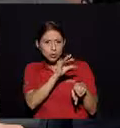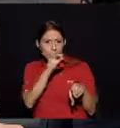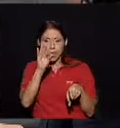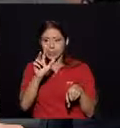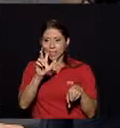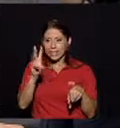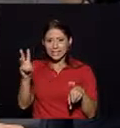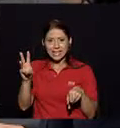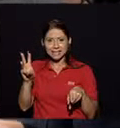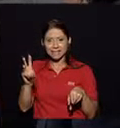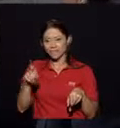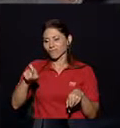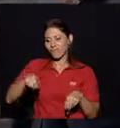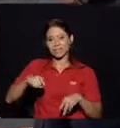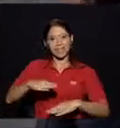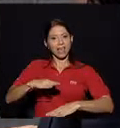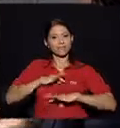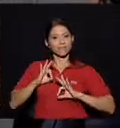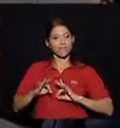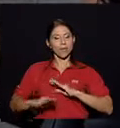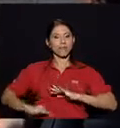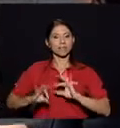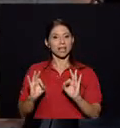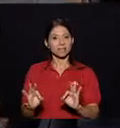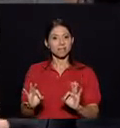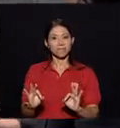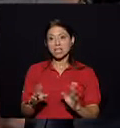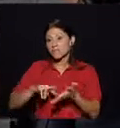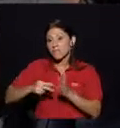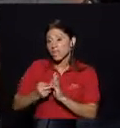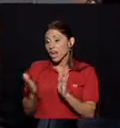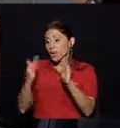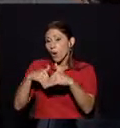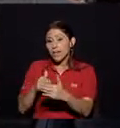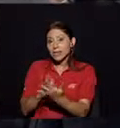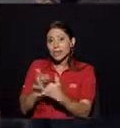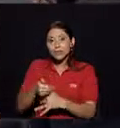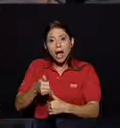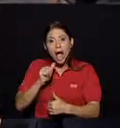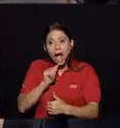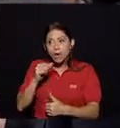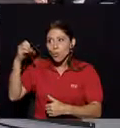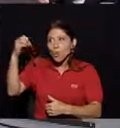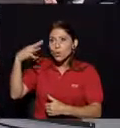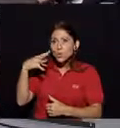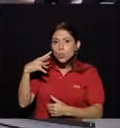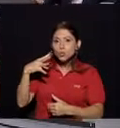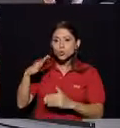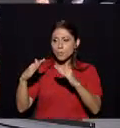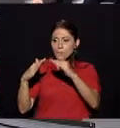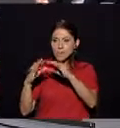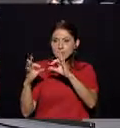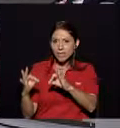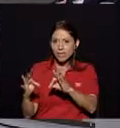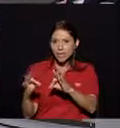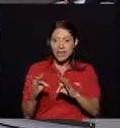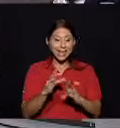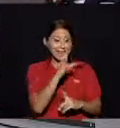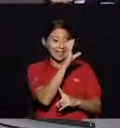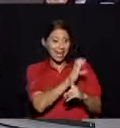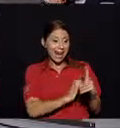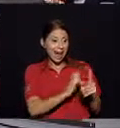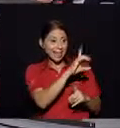básicas insatisfechas. Eso significaba que no tenían acceso a agua, luz, tal vez una vivienda digna, un empleo